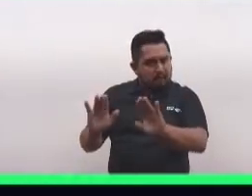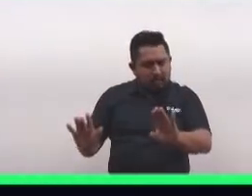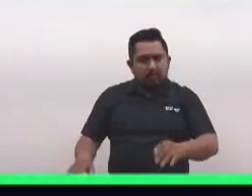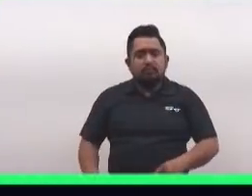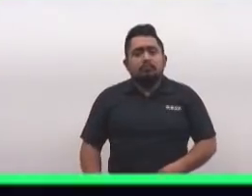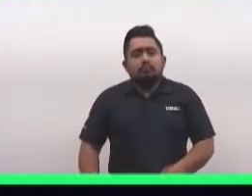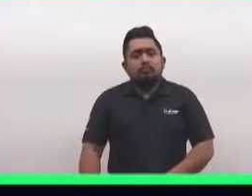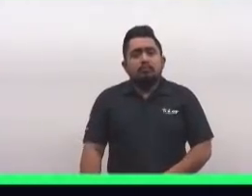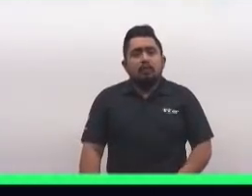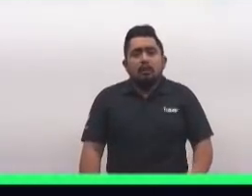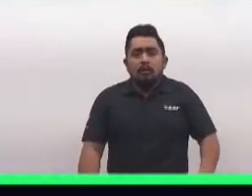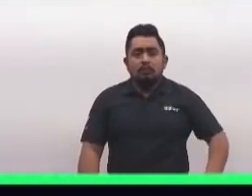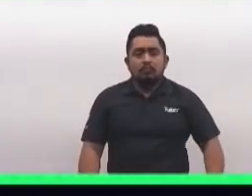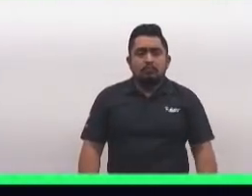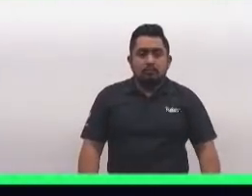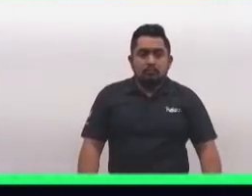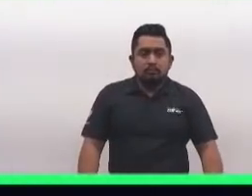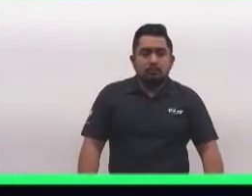nada